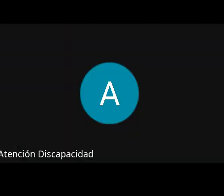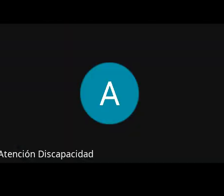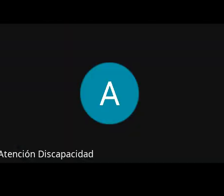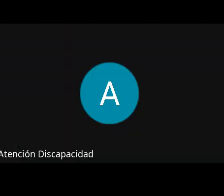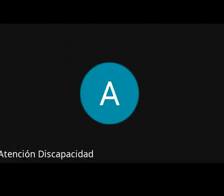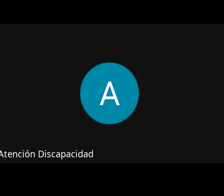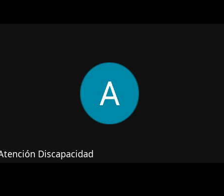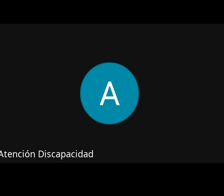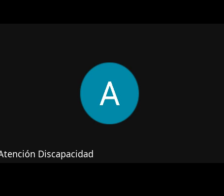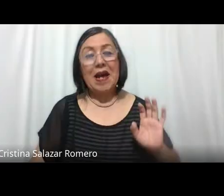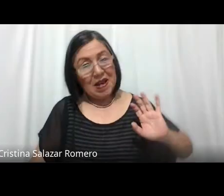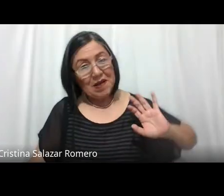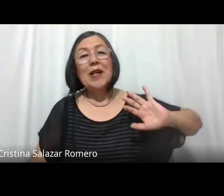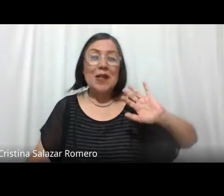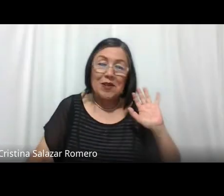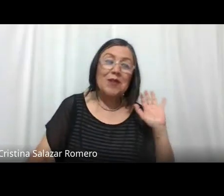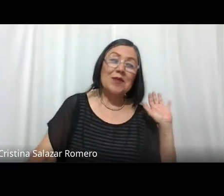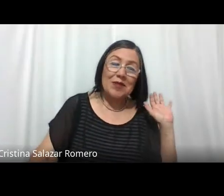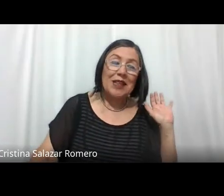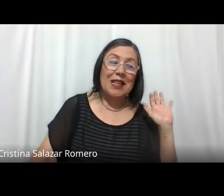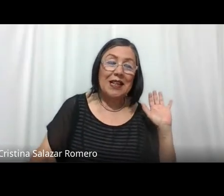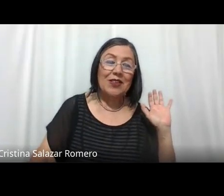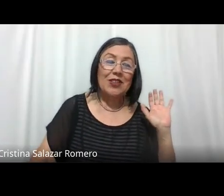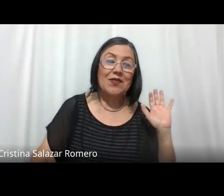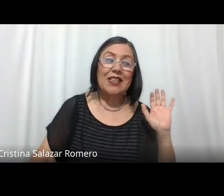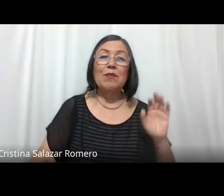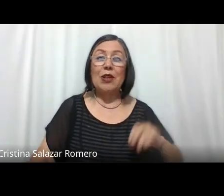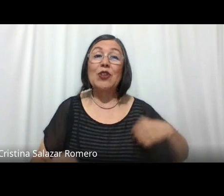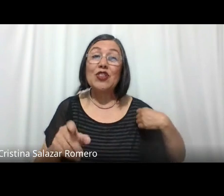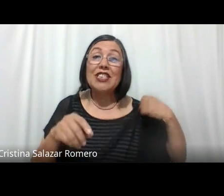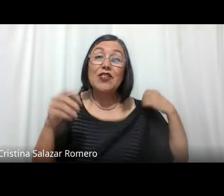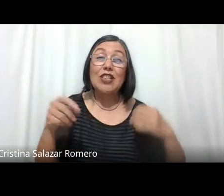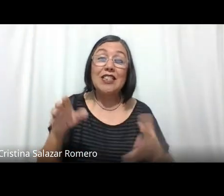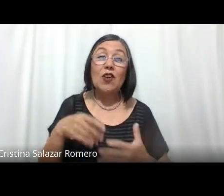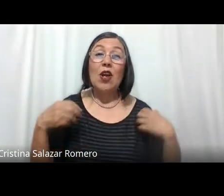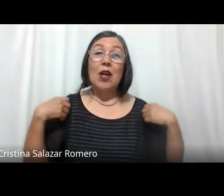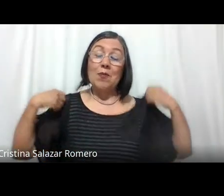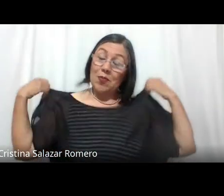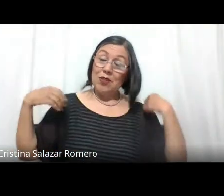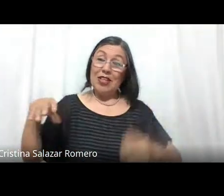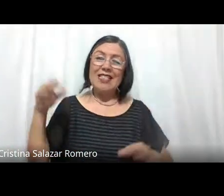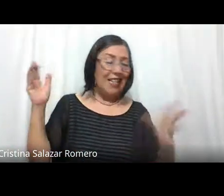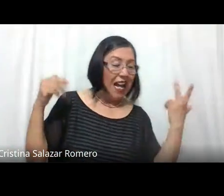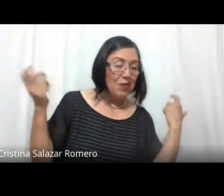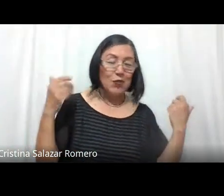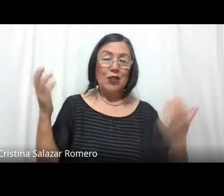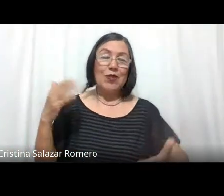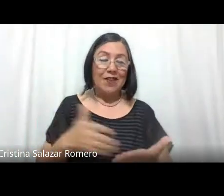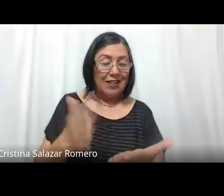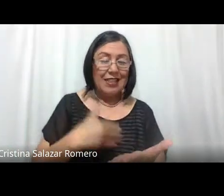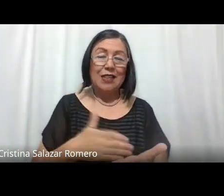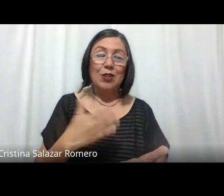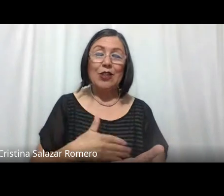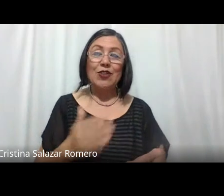Un tequila en vasito chico. Bueno, un tequila. Entonces, fíjense, pero entonces si yo les digo, y ustedes dicen, pues bueno, voy a